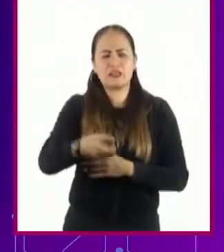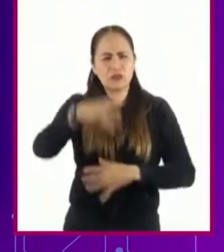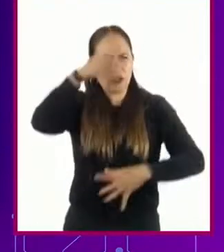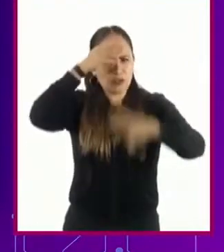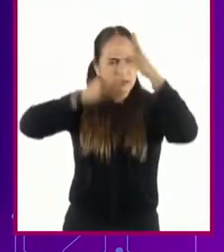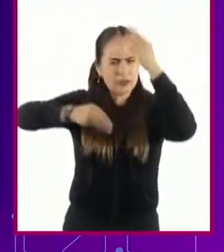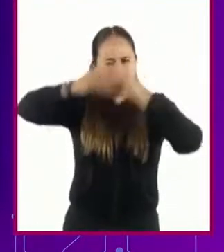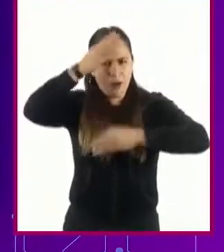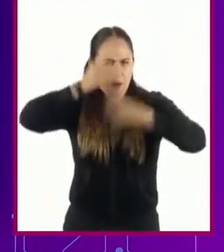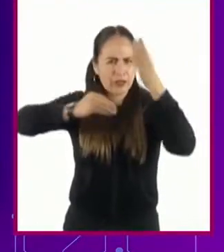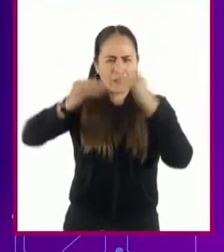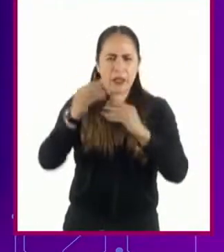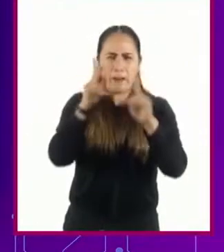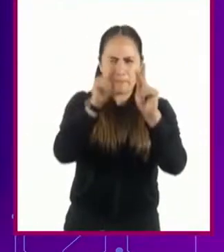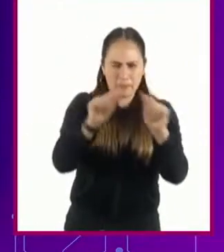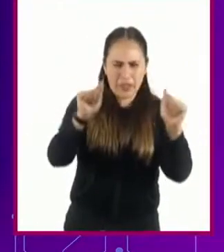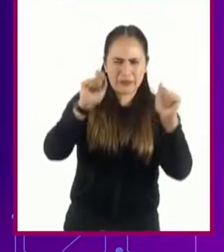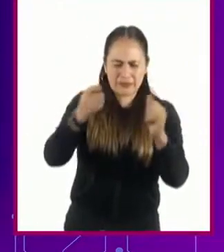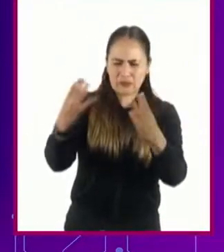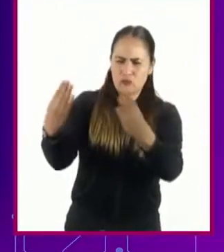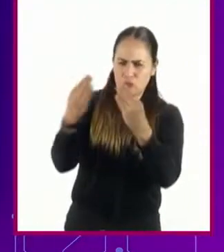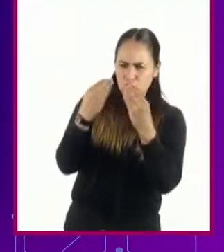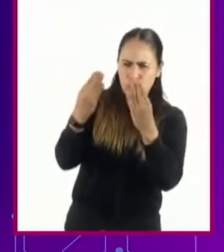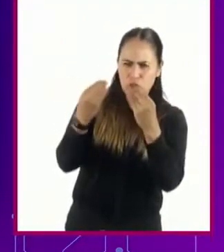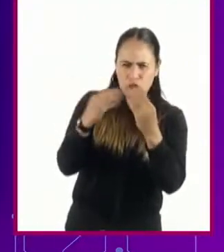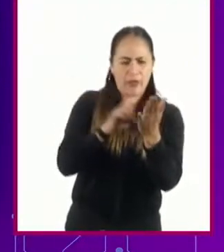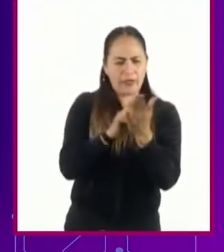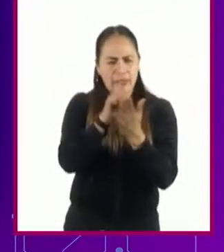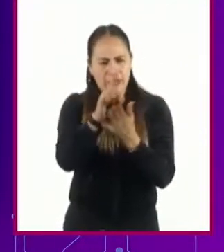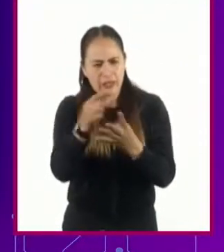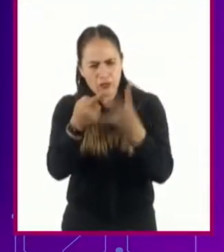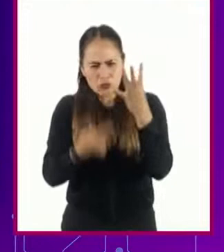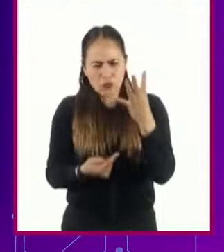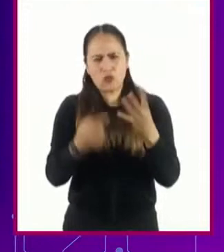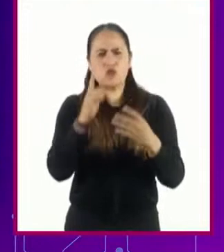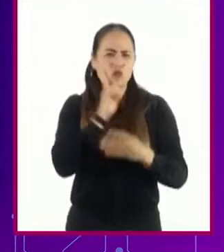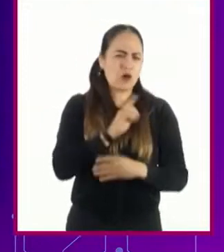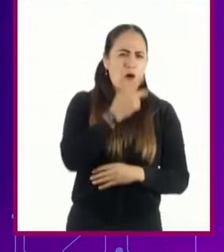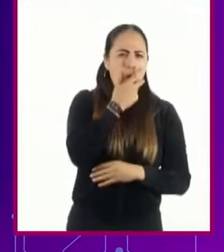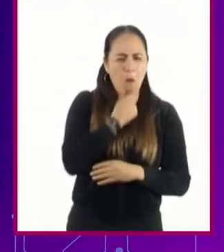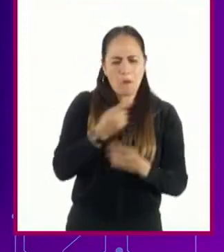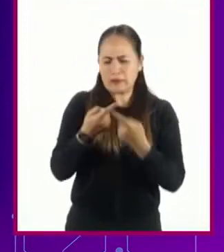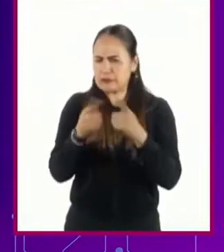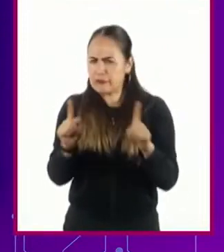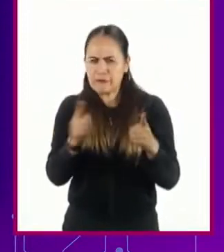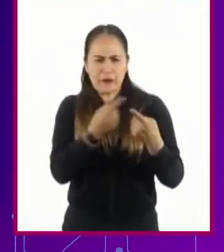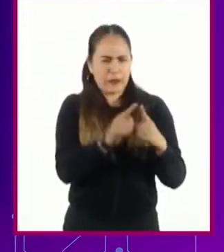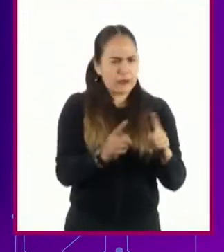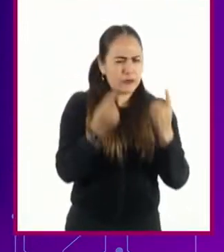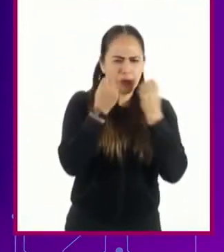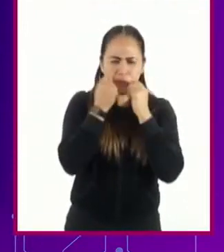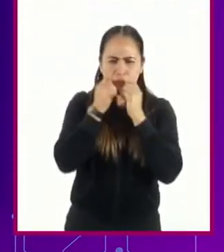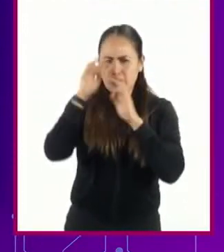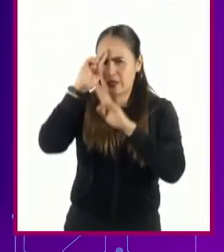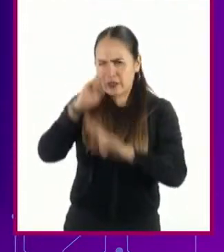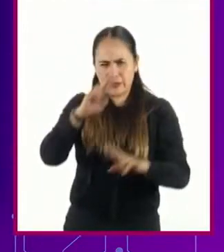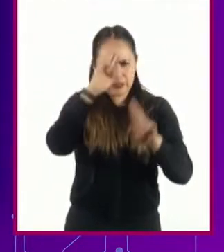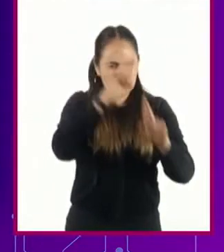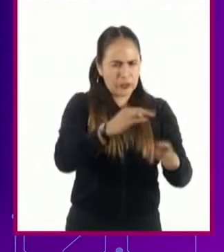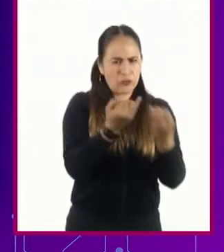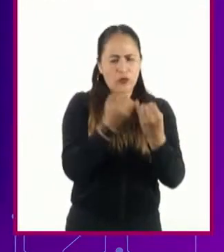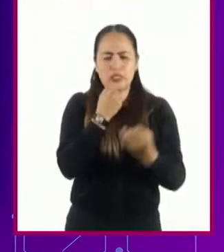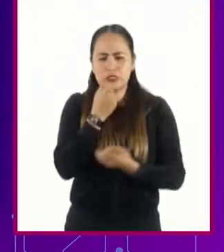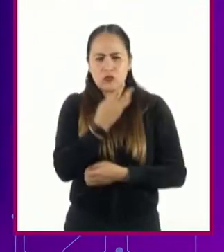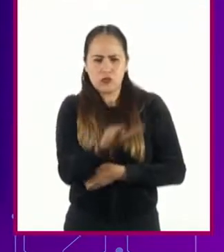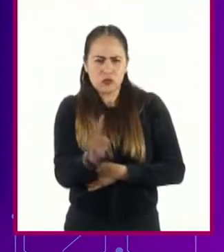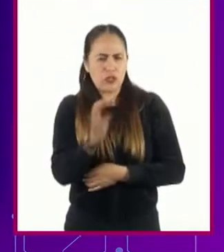de calidad basados en el respeto a los derechos y a las diferencias de género, así como en la salud y la seguridad de los niños. De acuerdo